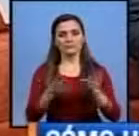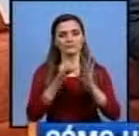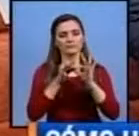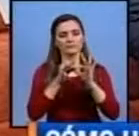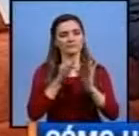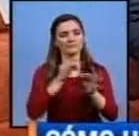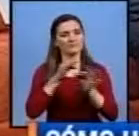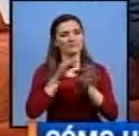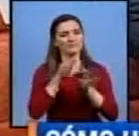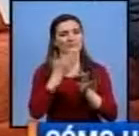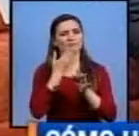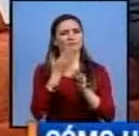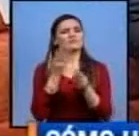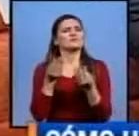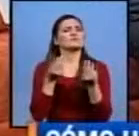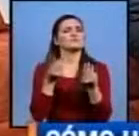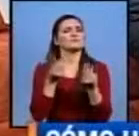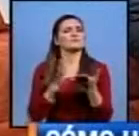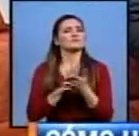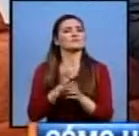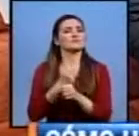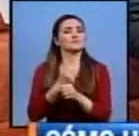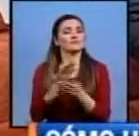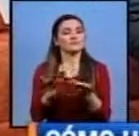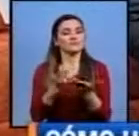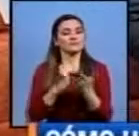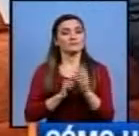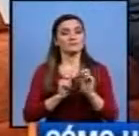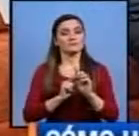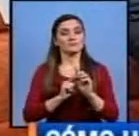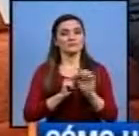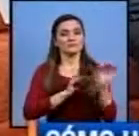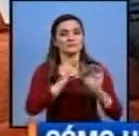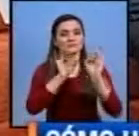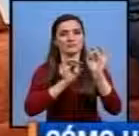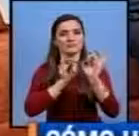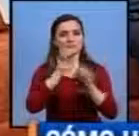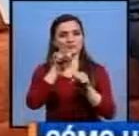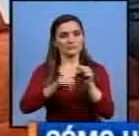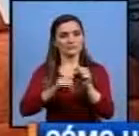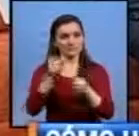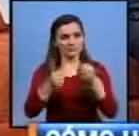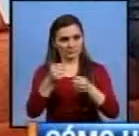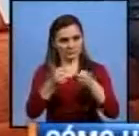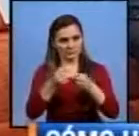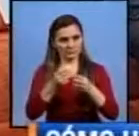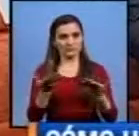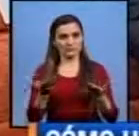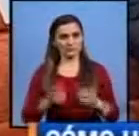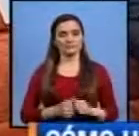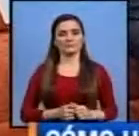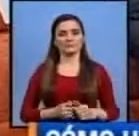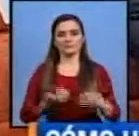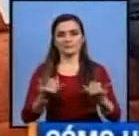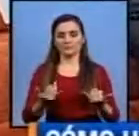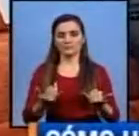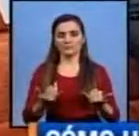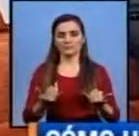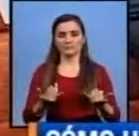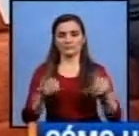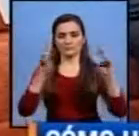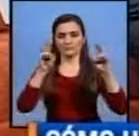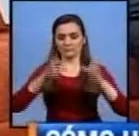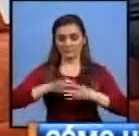Nos acompaña para contarnos cómo evitar que la ceniza volcánica afecte nuestro vehículo. Y justamente pues en este momento en que el